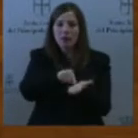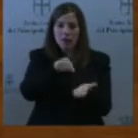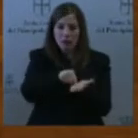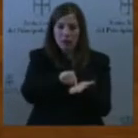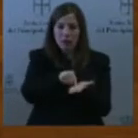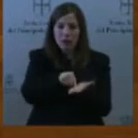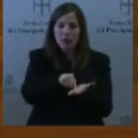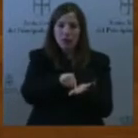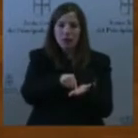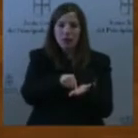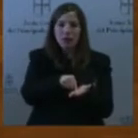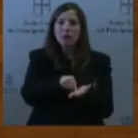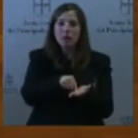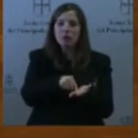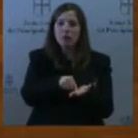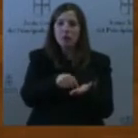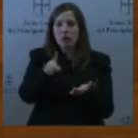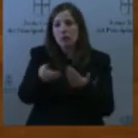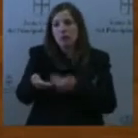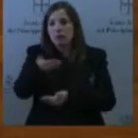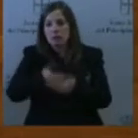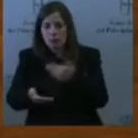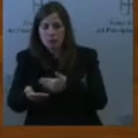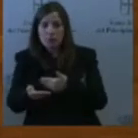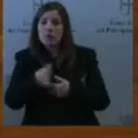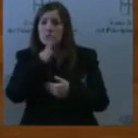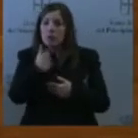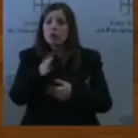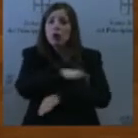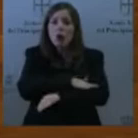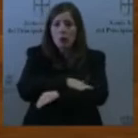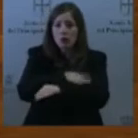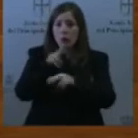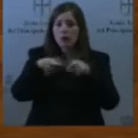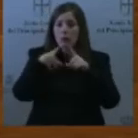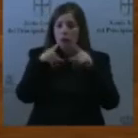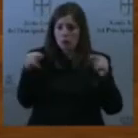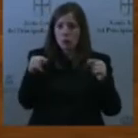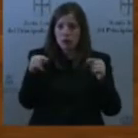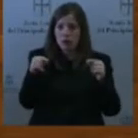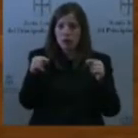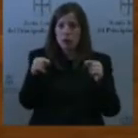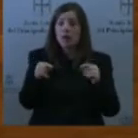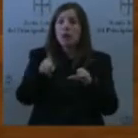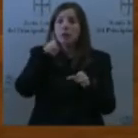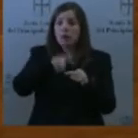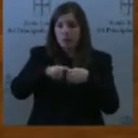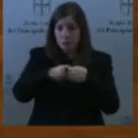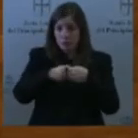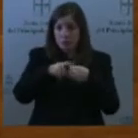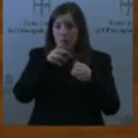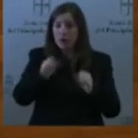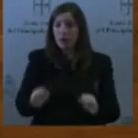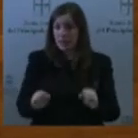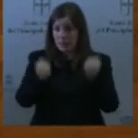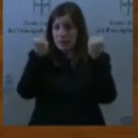contrapartidas. Por ello, el Gobierno del Principado, en tanto que participó en el rescate de Duro Felguera, debe rendir cuentas